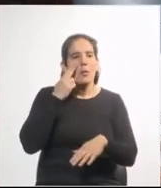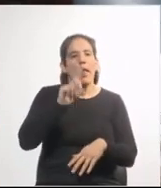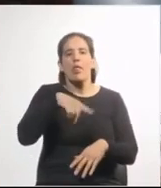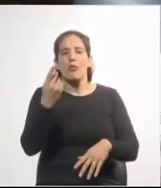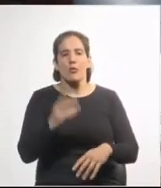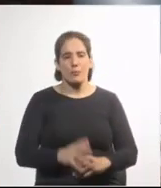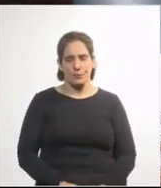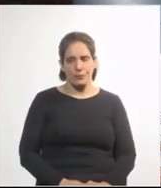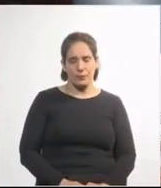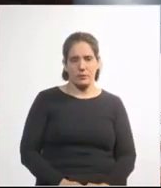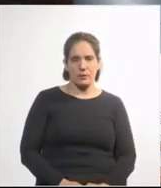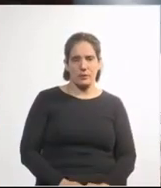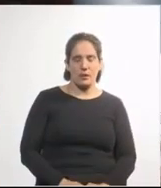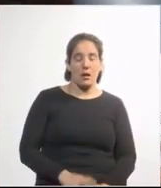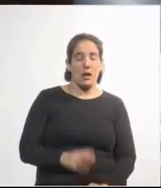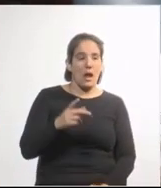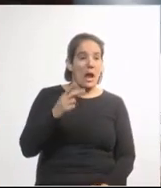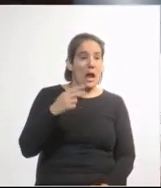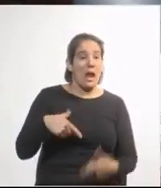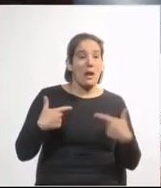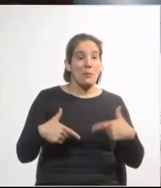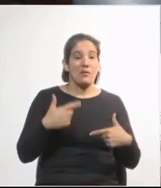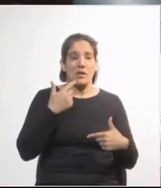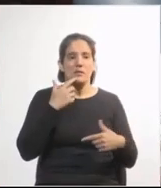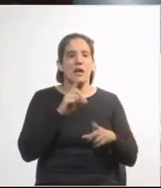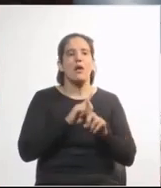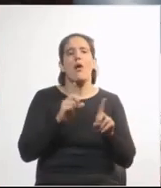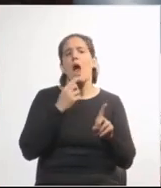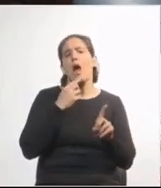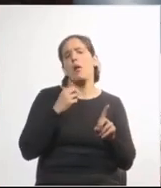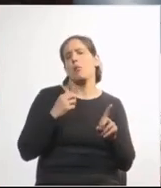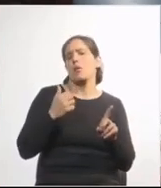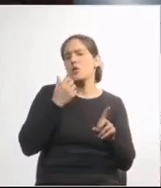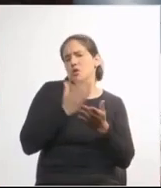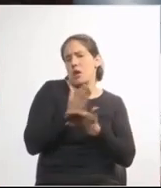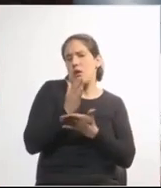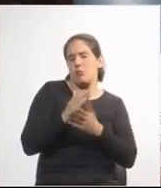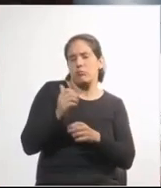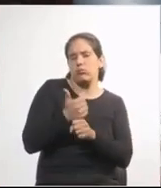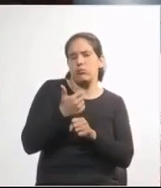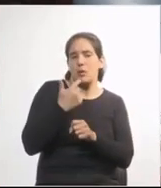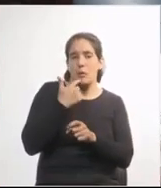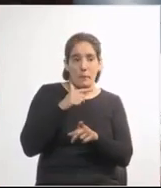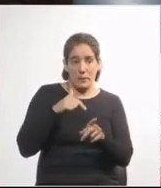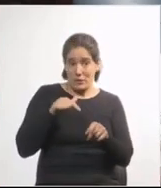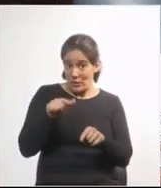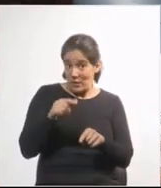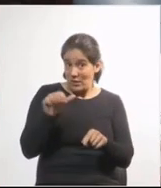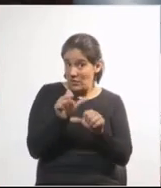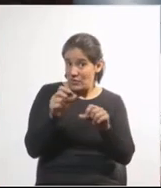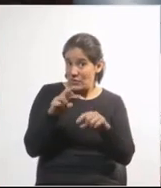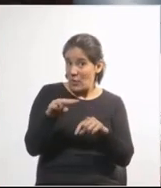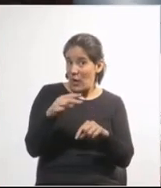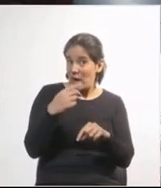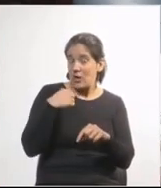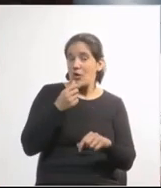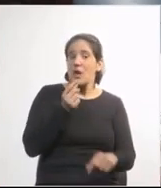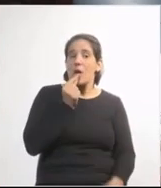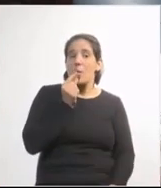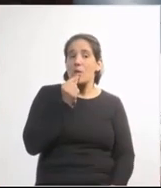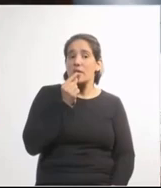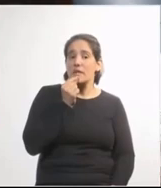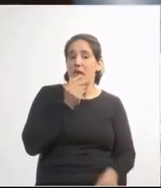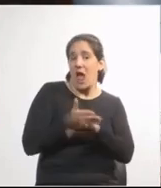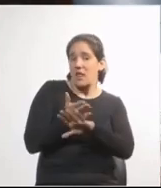El ministro nos acusa de que no le perdonamos el éxito, pero él hizo lo mismo con la jerarquía policial, la que